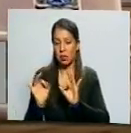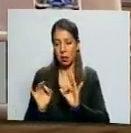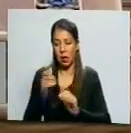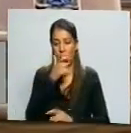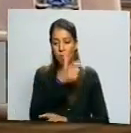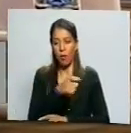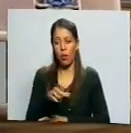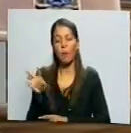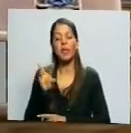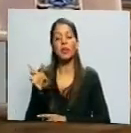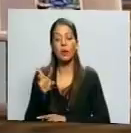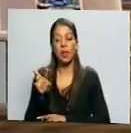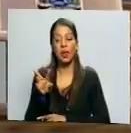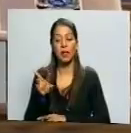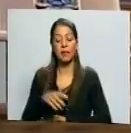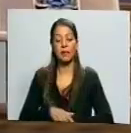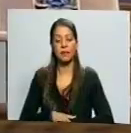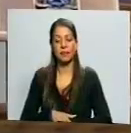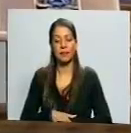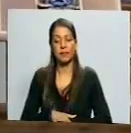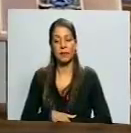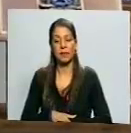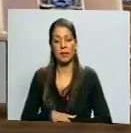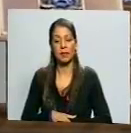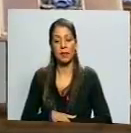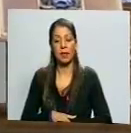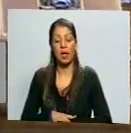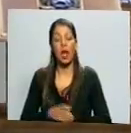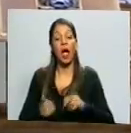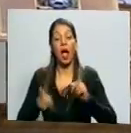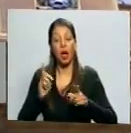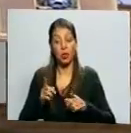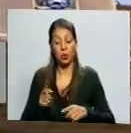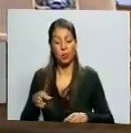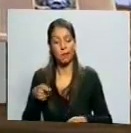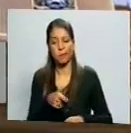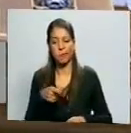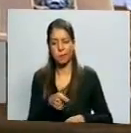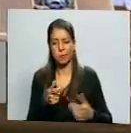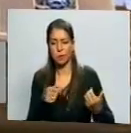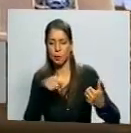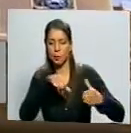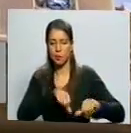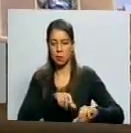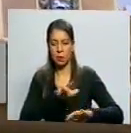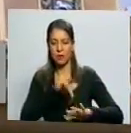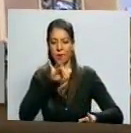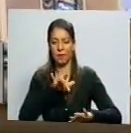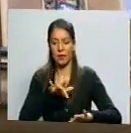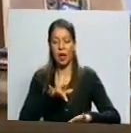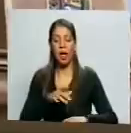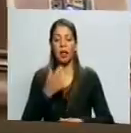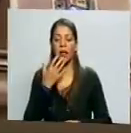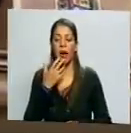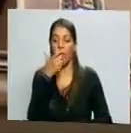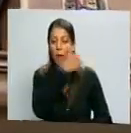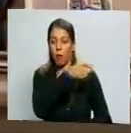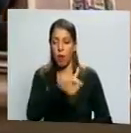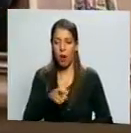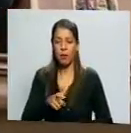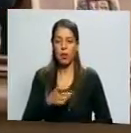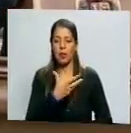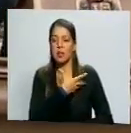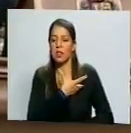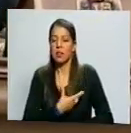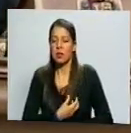pueblo. Así como han procurado la guerra económica para generar entropía, para afectar la capacidad de compra del venezolano,